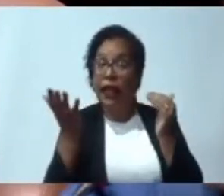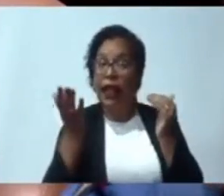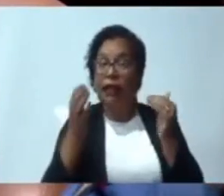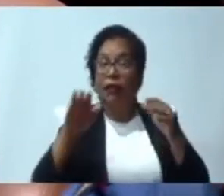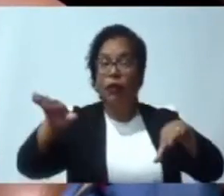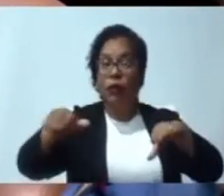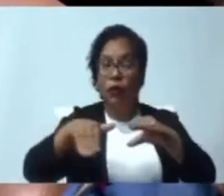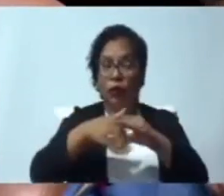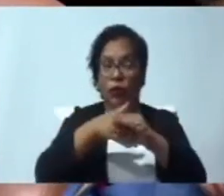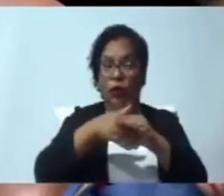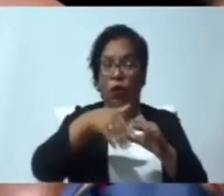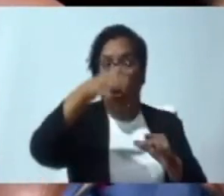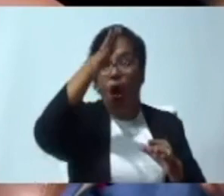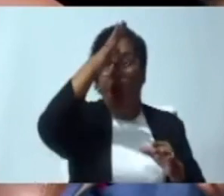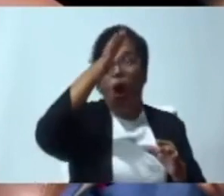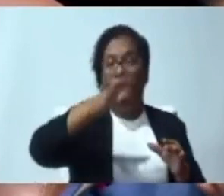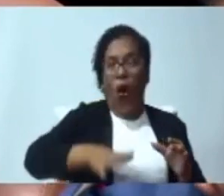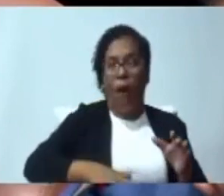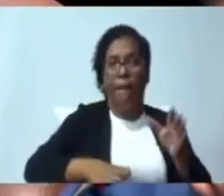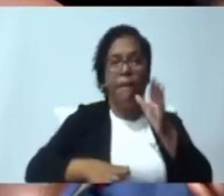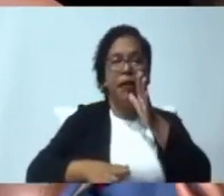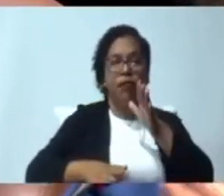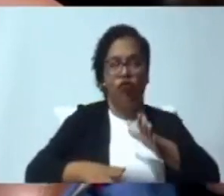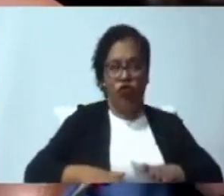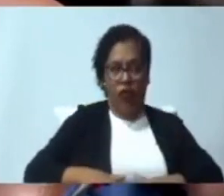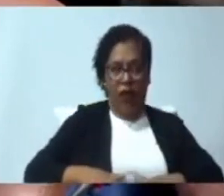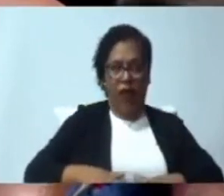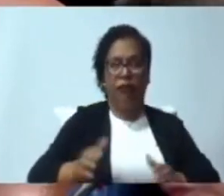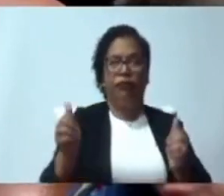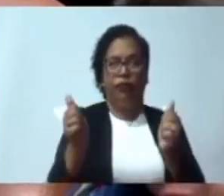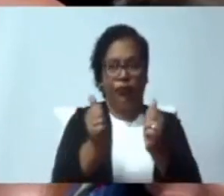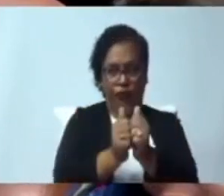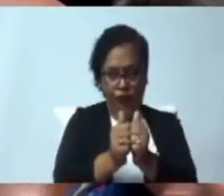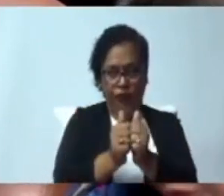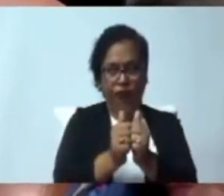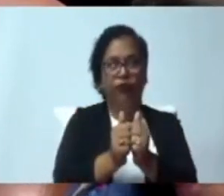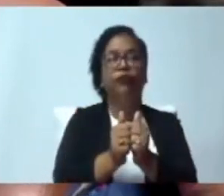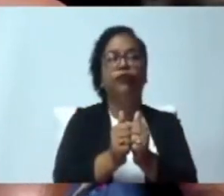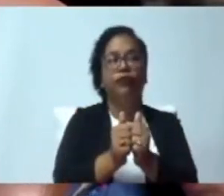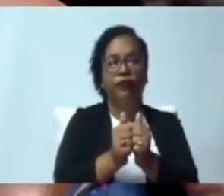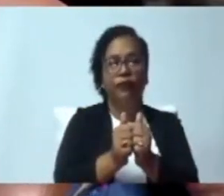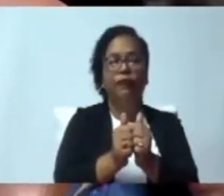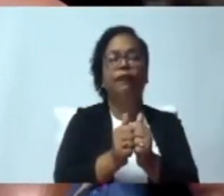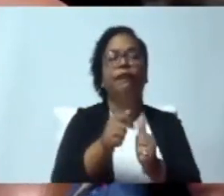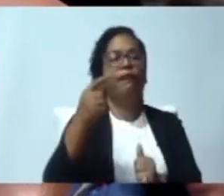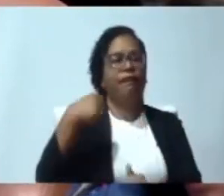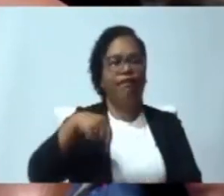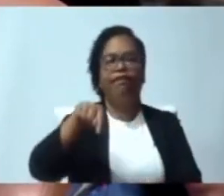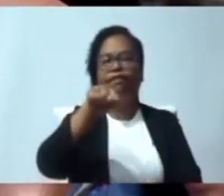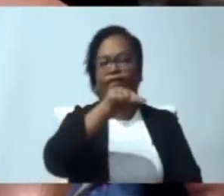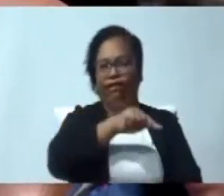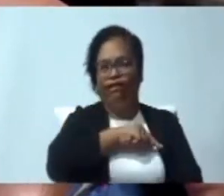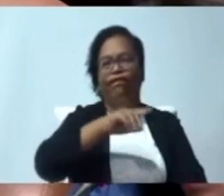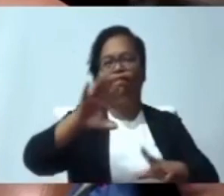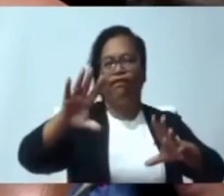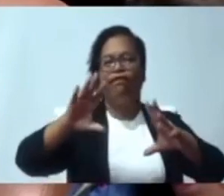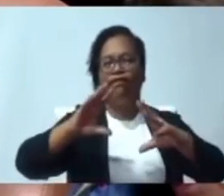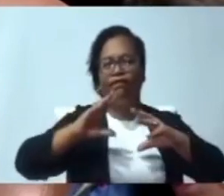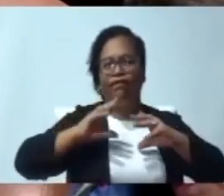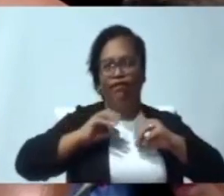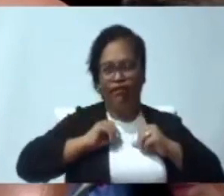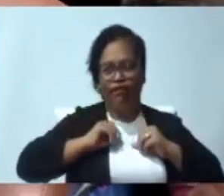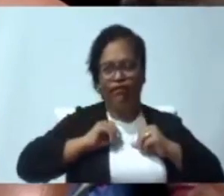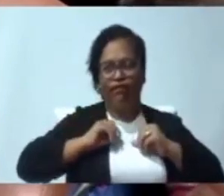una mujer. En cuanto a eso se refiere, nosotros saludamos este proyecto